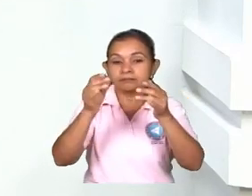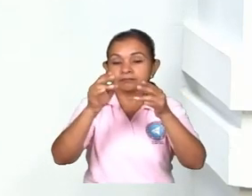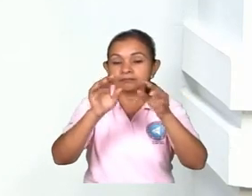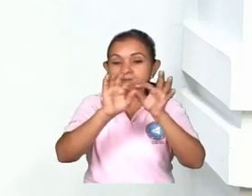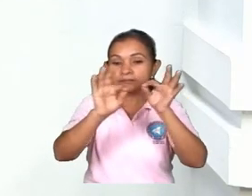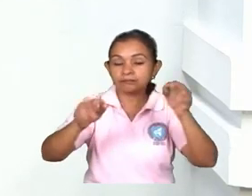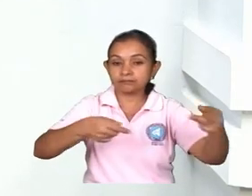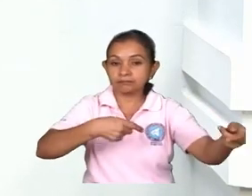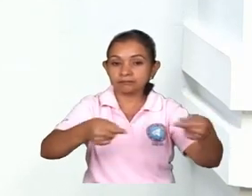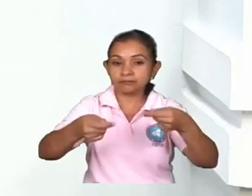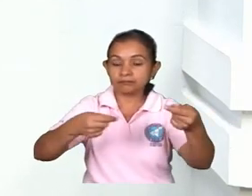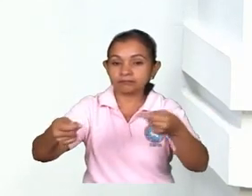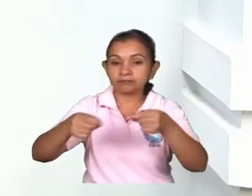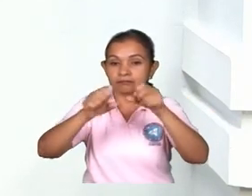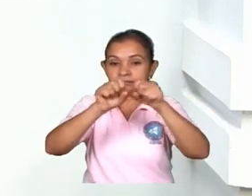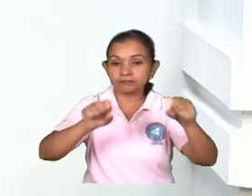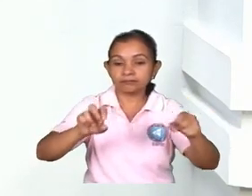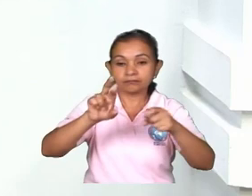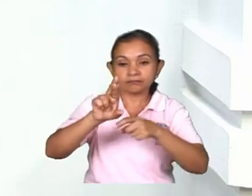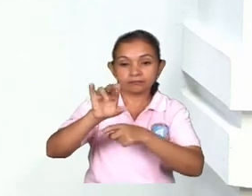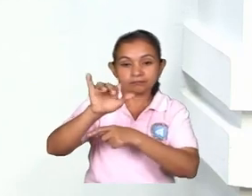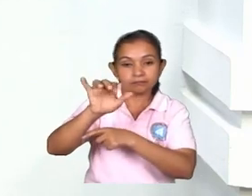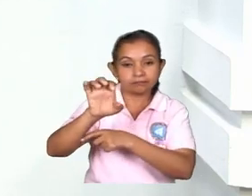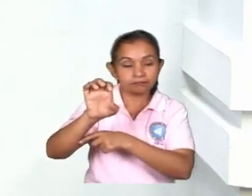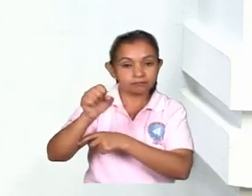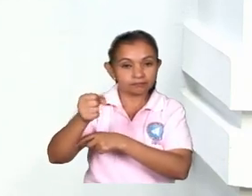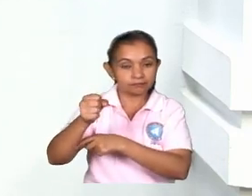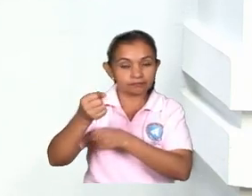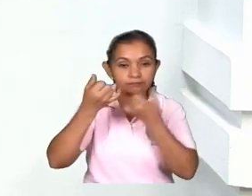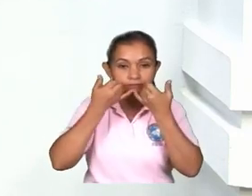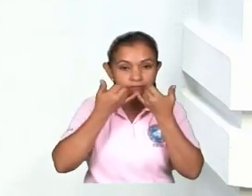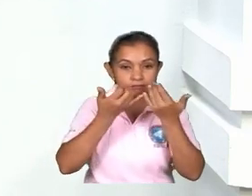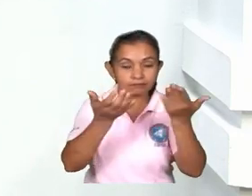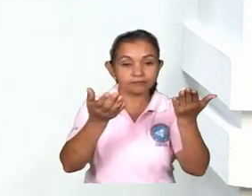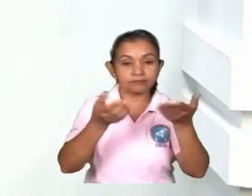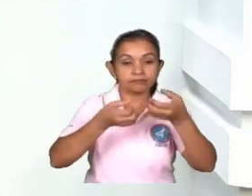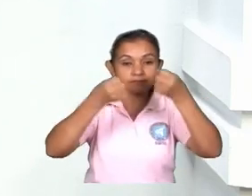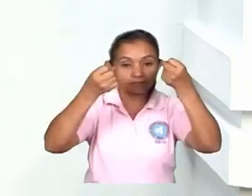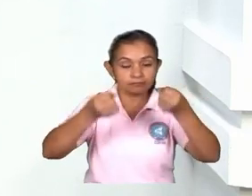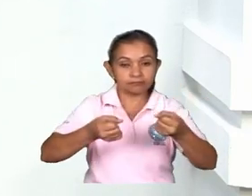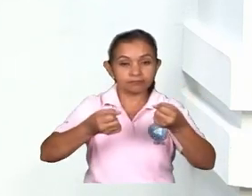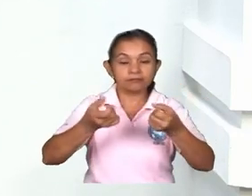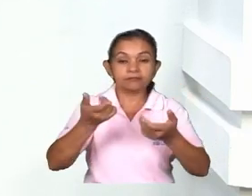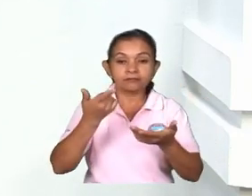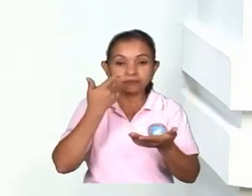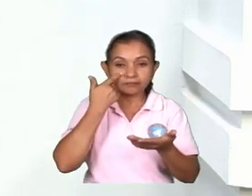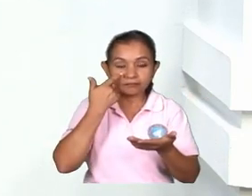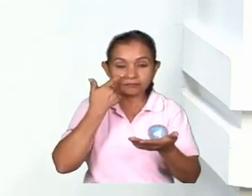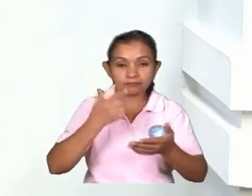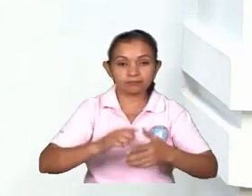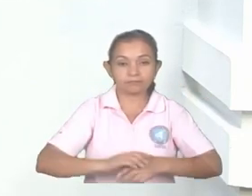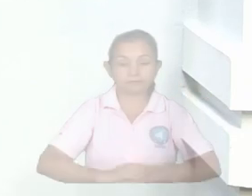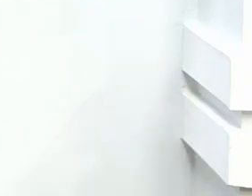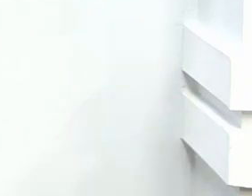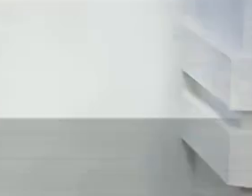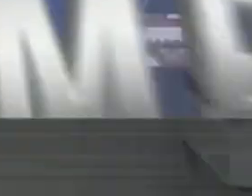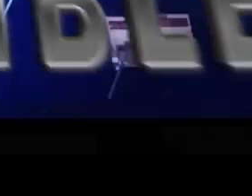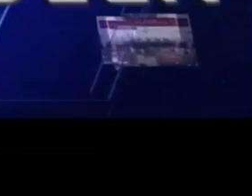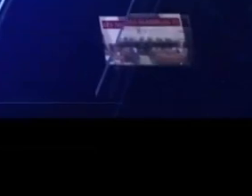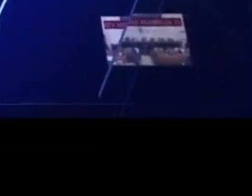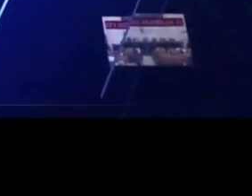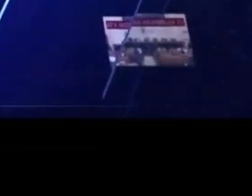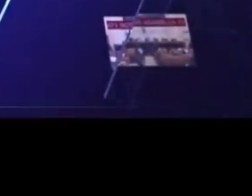las Bienaventuranzas y los Santos Reyes. Los detalles en el siguiente reporte que Miguel Carranza nos ha preparado al respecto.